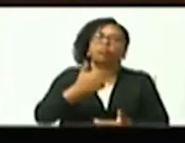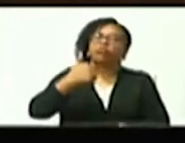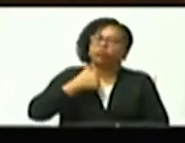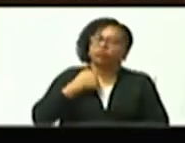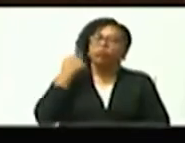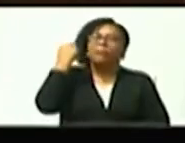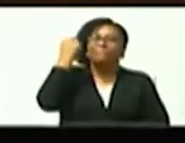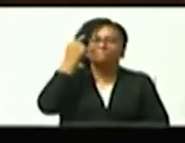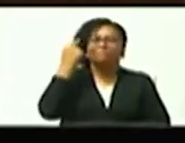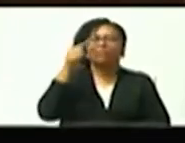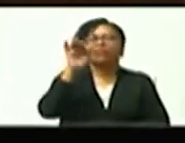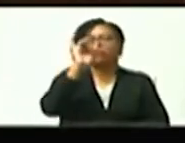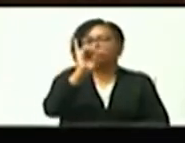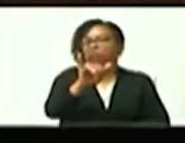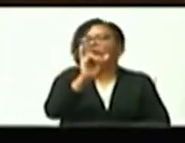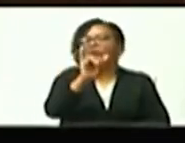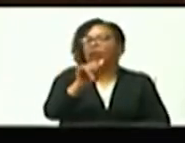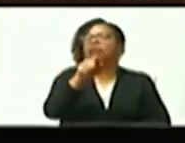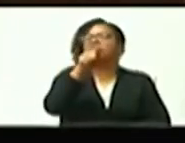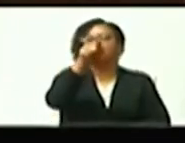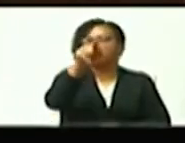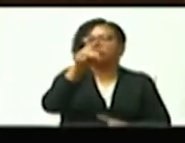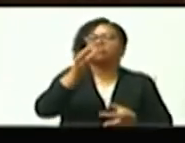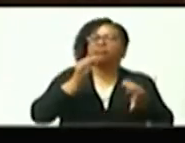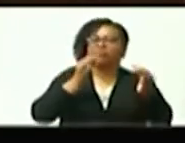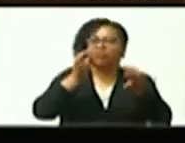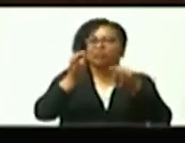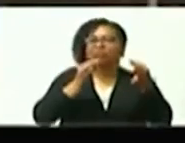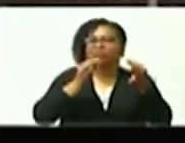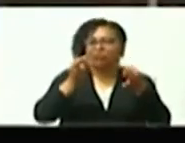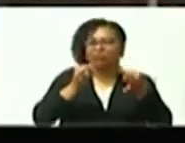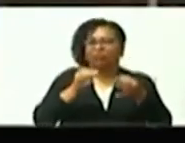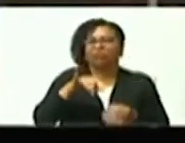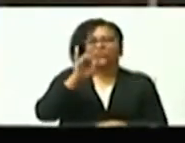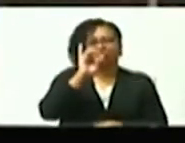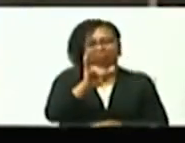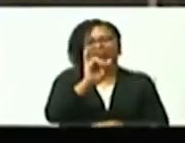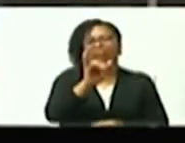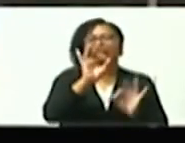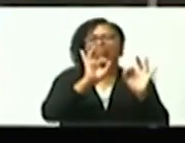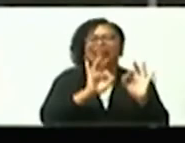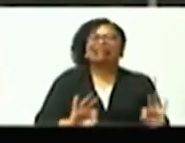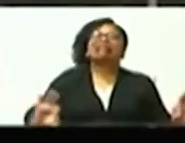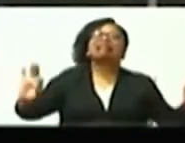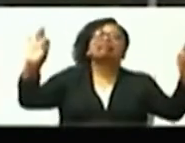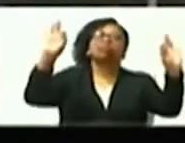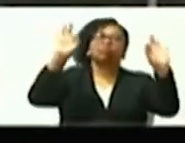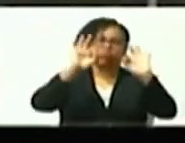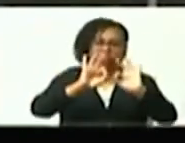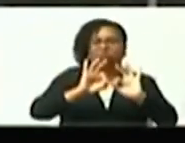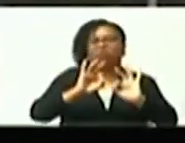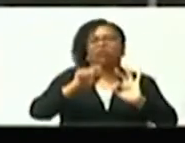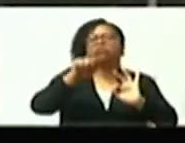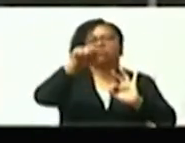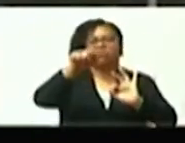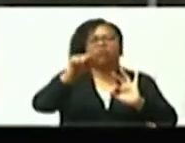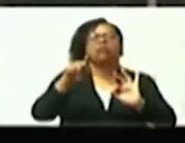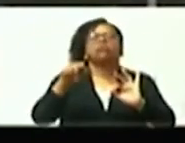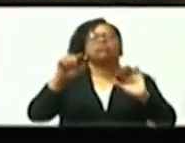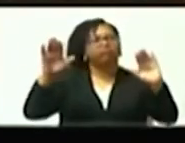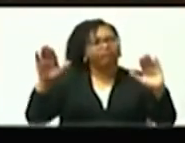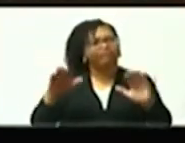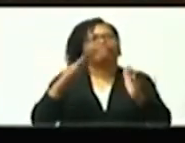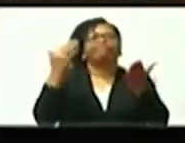eso que usted ha señalado ahí es un aspecto muy importante para innovar. En